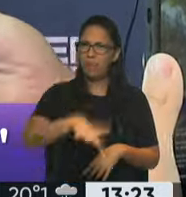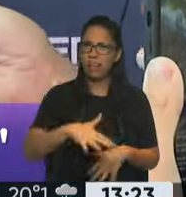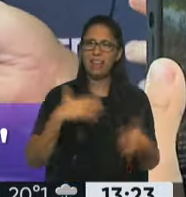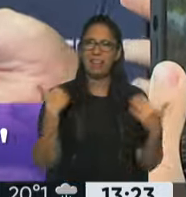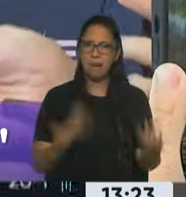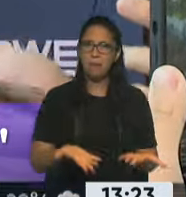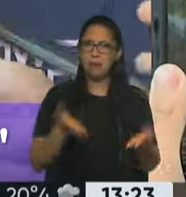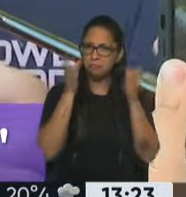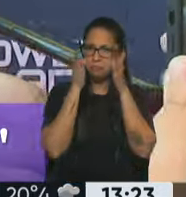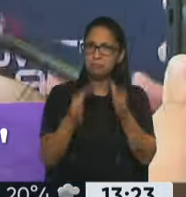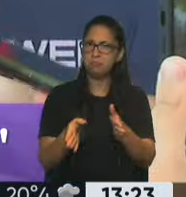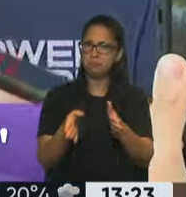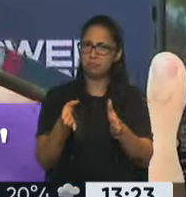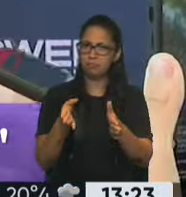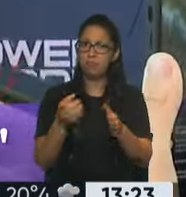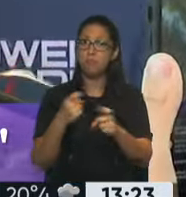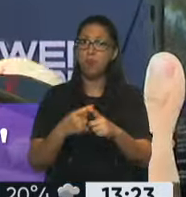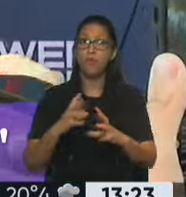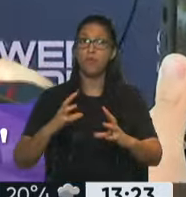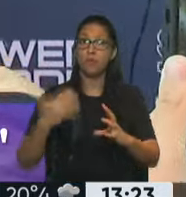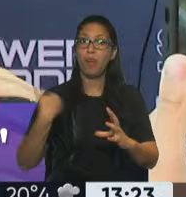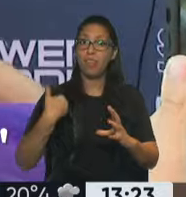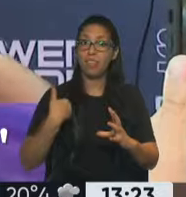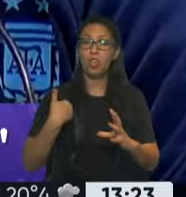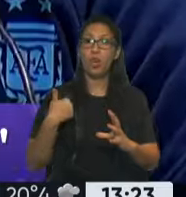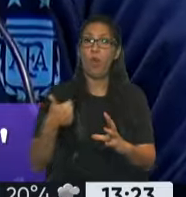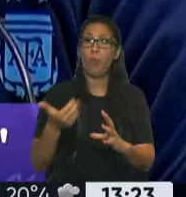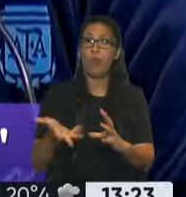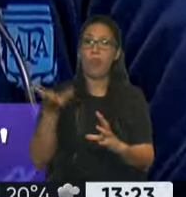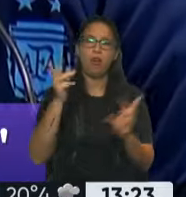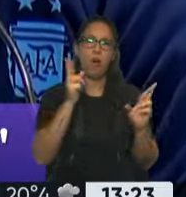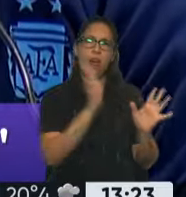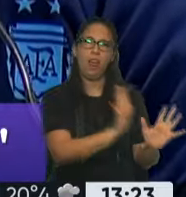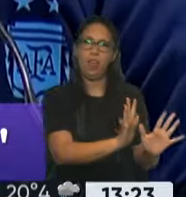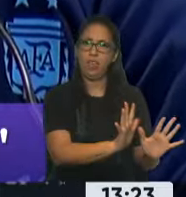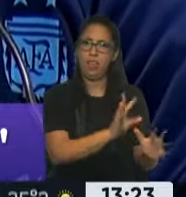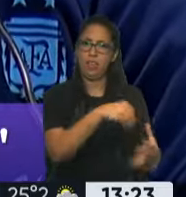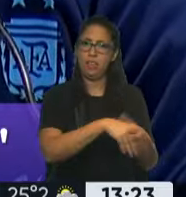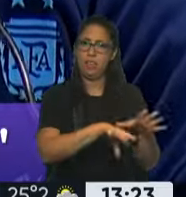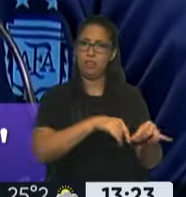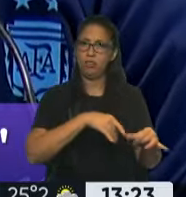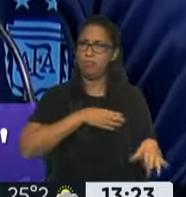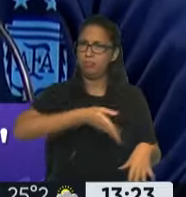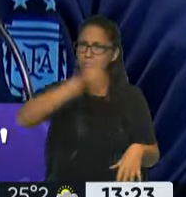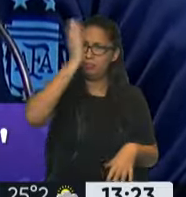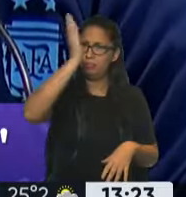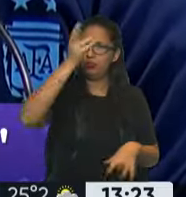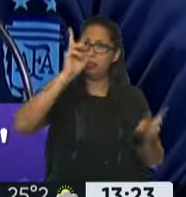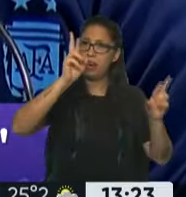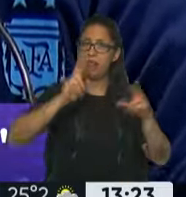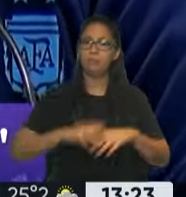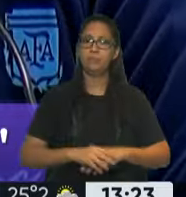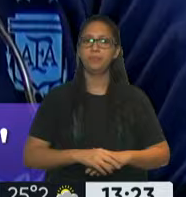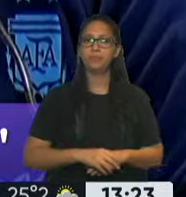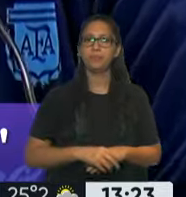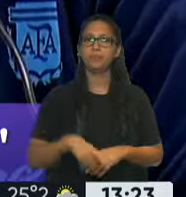muy compenetrado, y por el bien del fútbol argentino, ojalá que se quede en la selección muchísimo tiempo. Entender lo de la vara